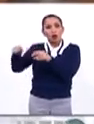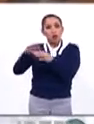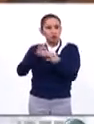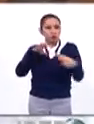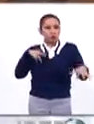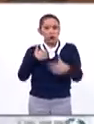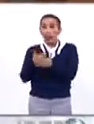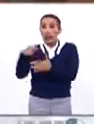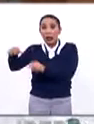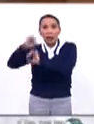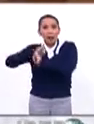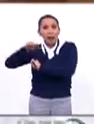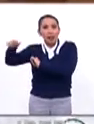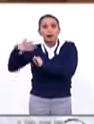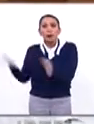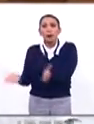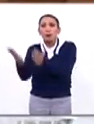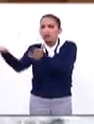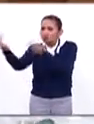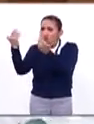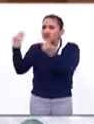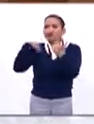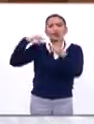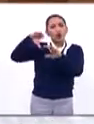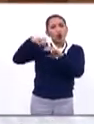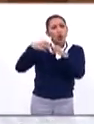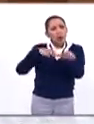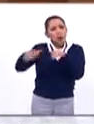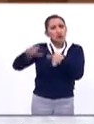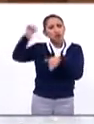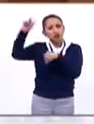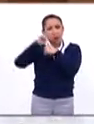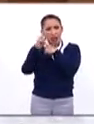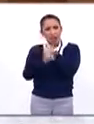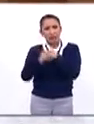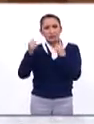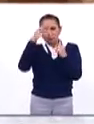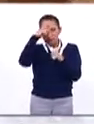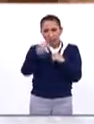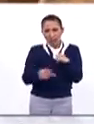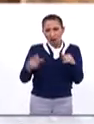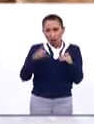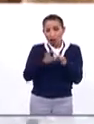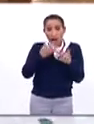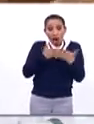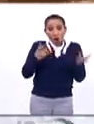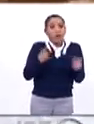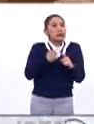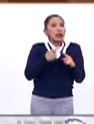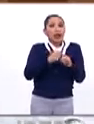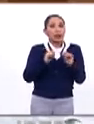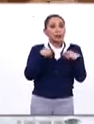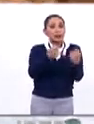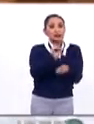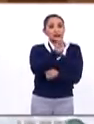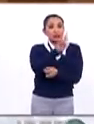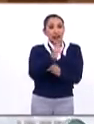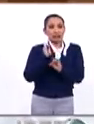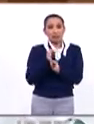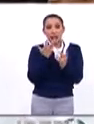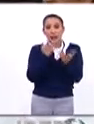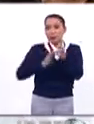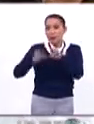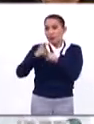que se encargaba de la promoción del comercio y las inversiones. Hoy en día esa tarea la tendría que hacer la Cancillería,